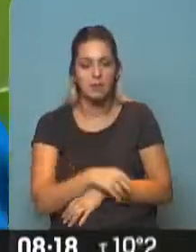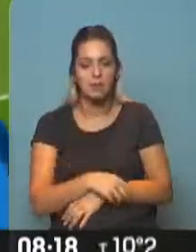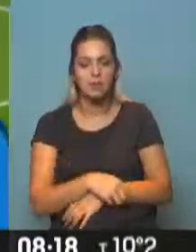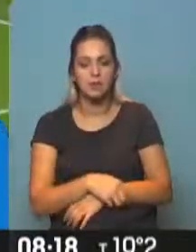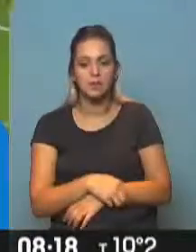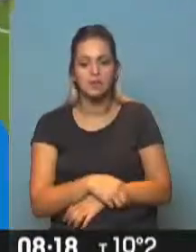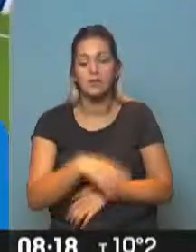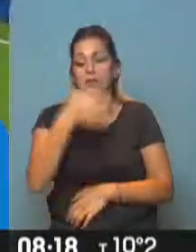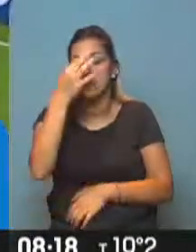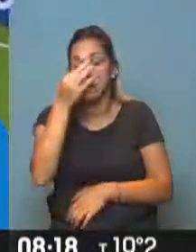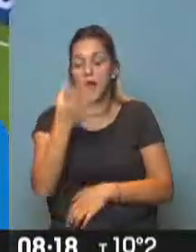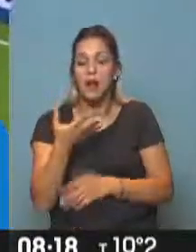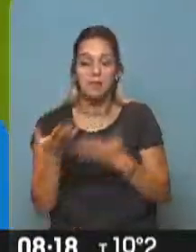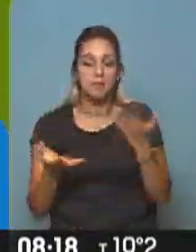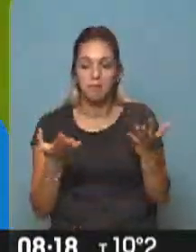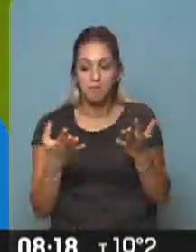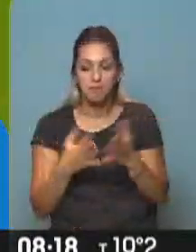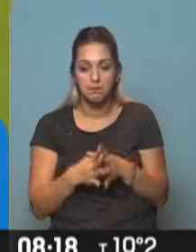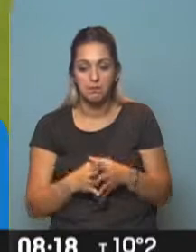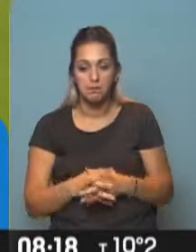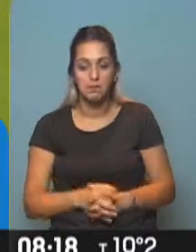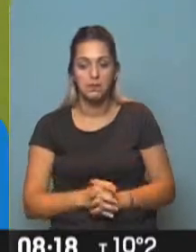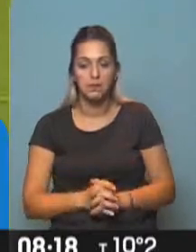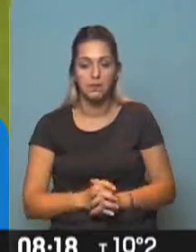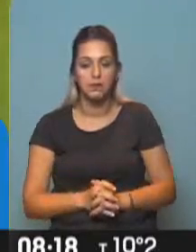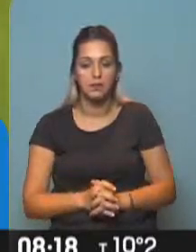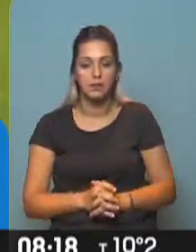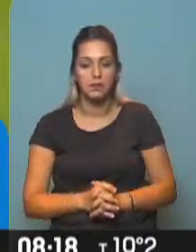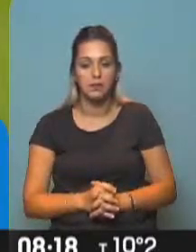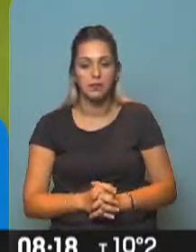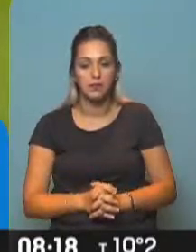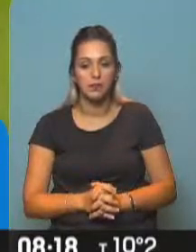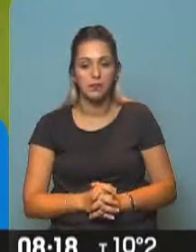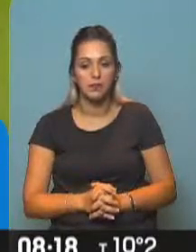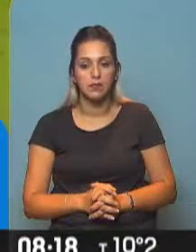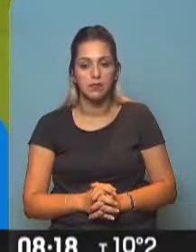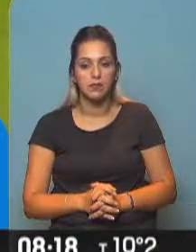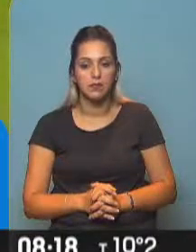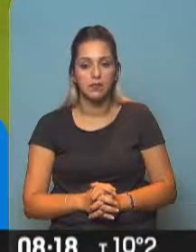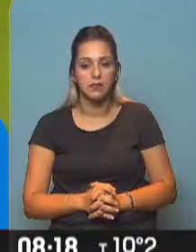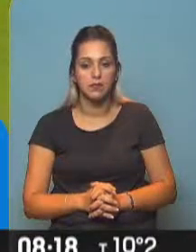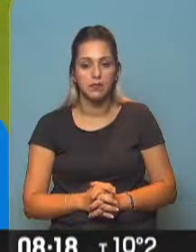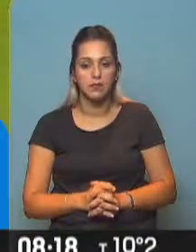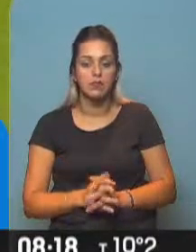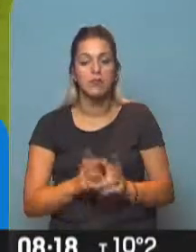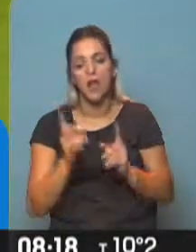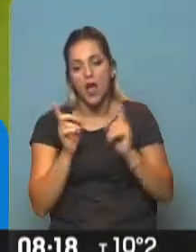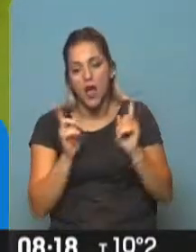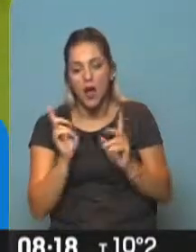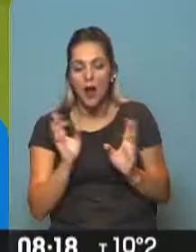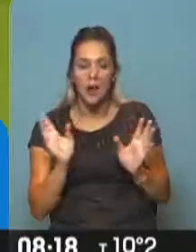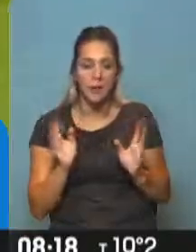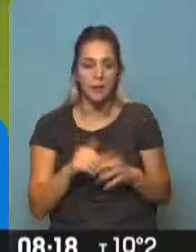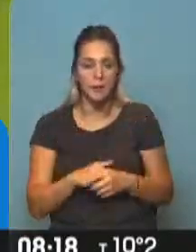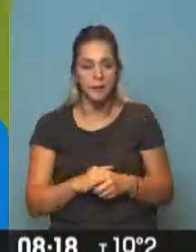los penales. Tampoco tuvieron una determinación porque Boca fue contundente. Más allá de algún que otro ataque esporádico que en